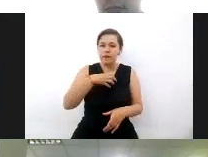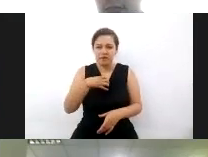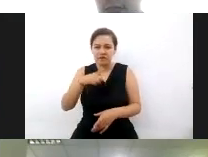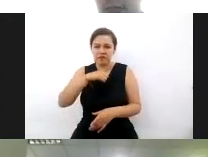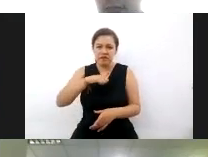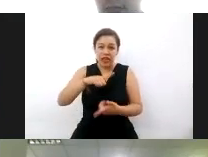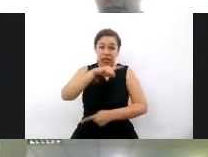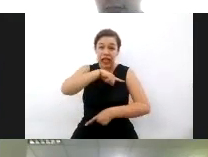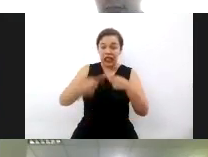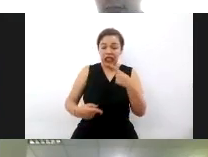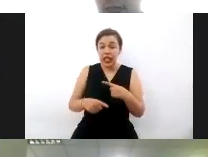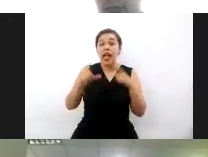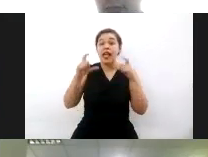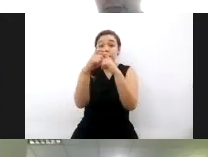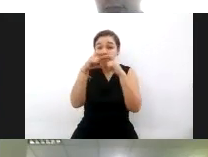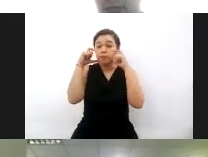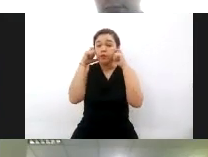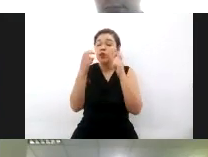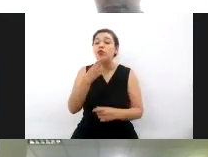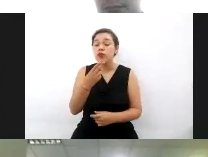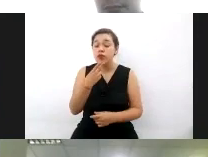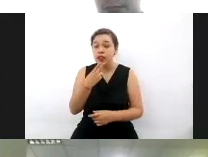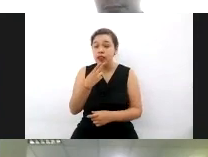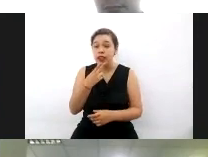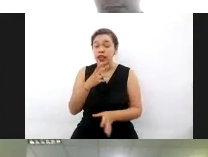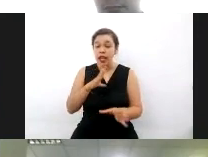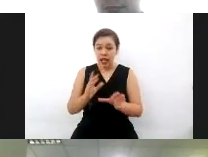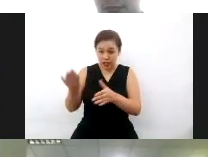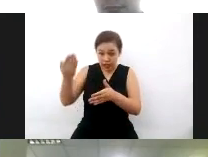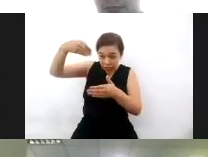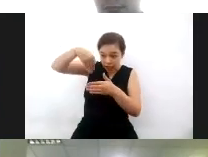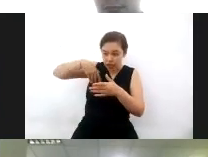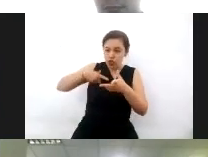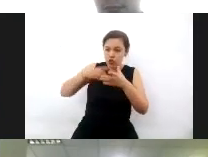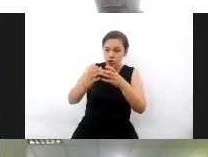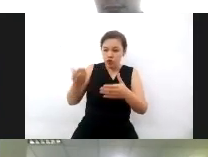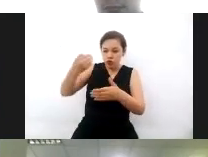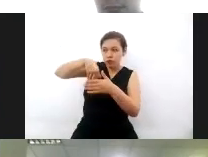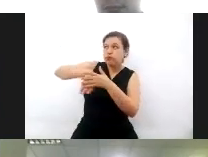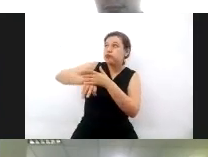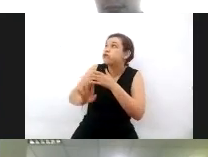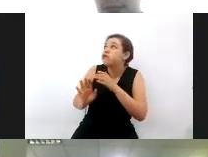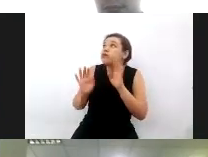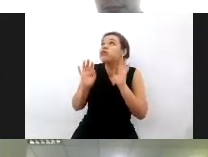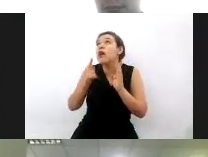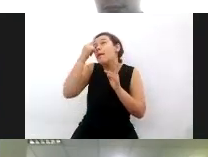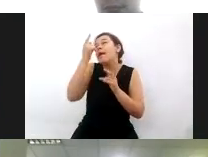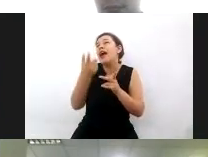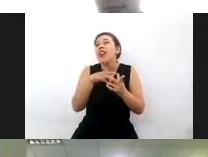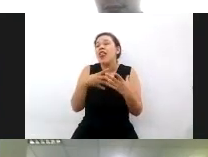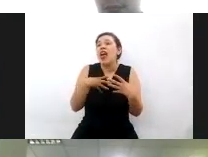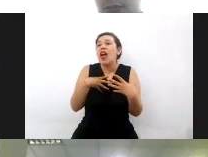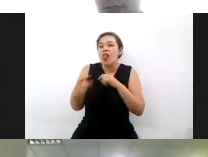poner un cubrebocas. Una vez que se entre al depósito, debe tenerse cuidado para no intoxicar y